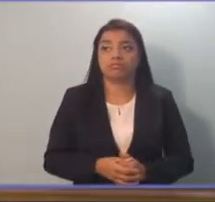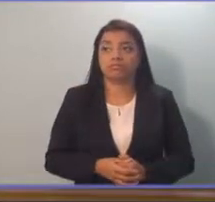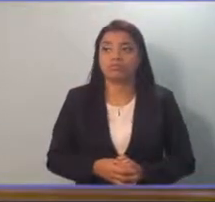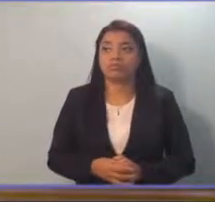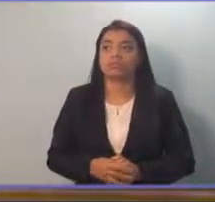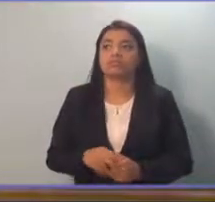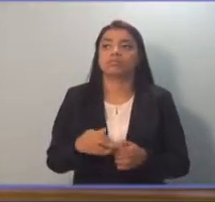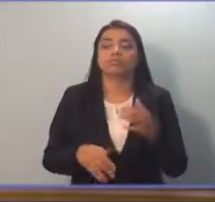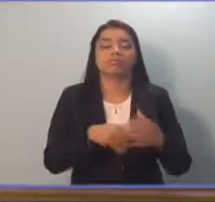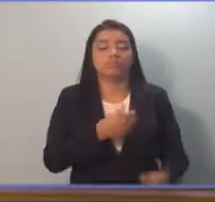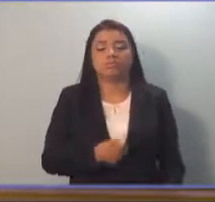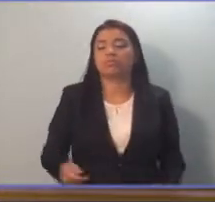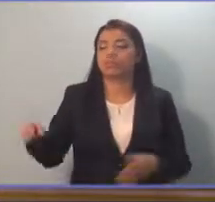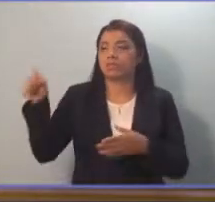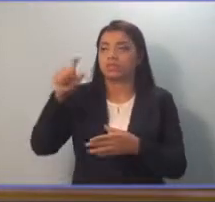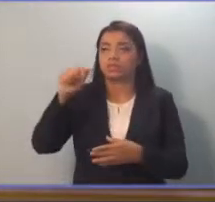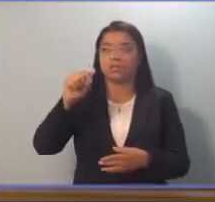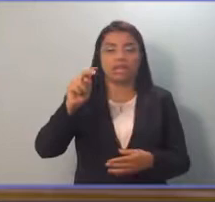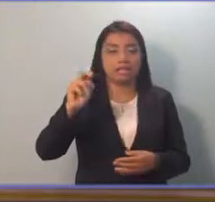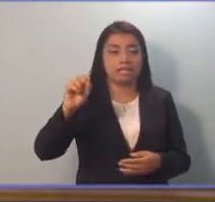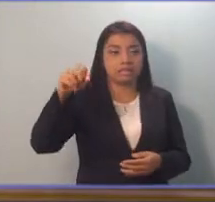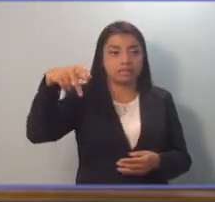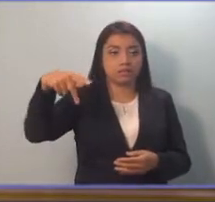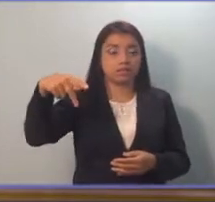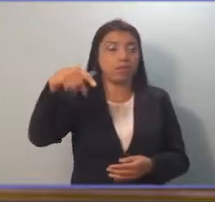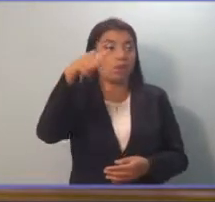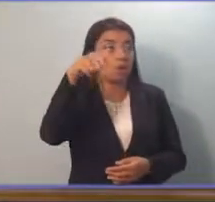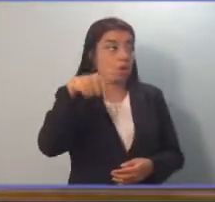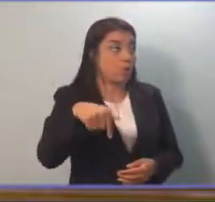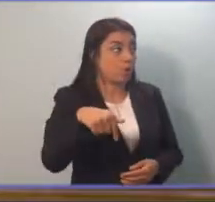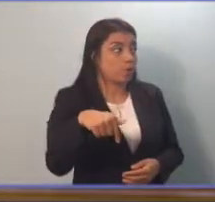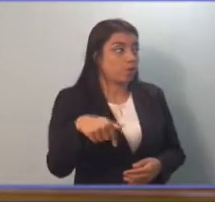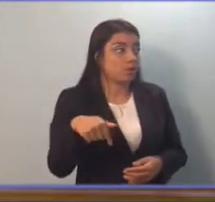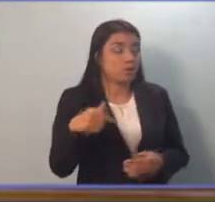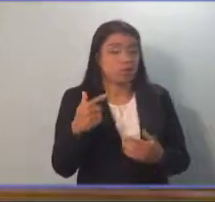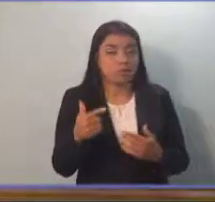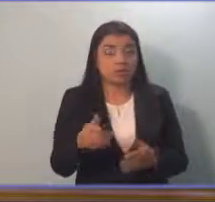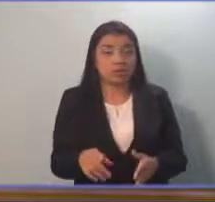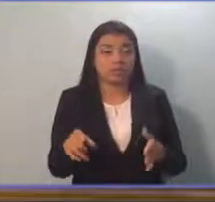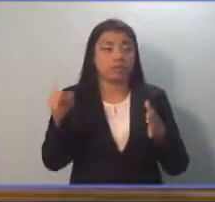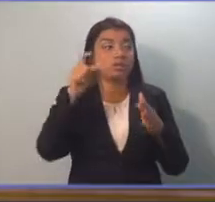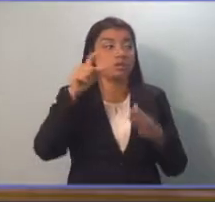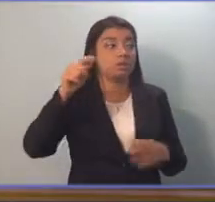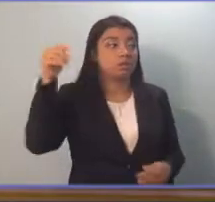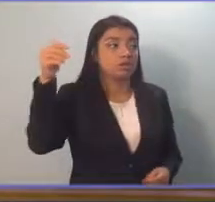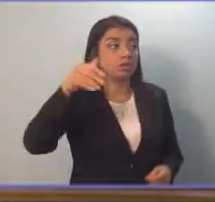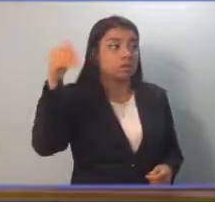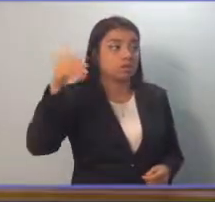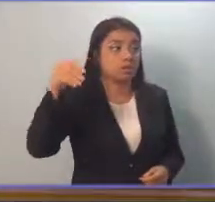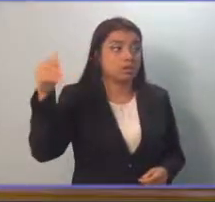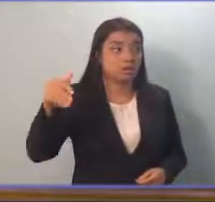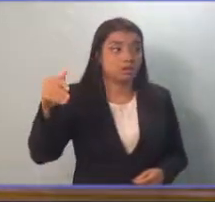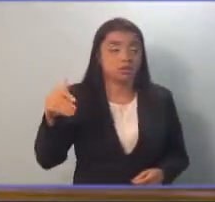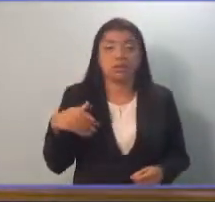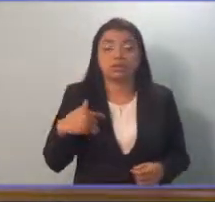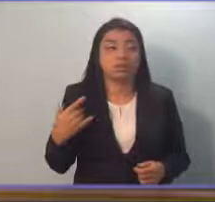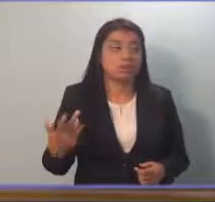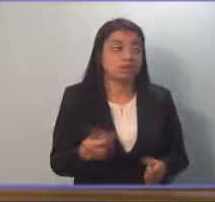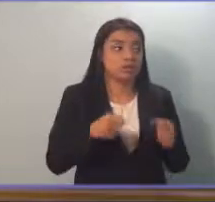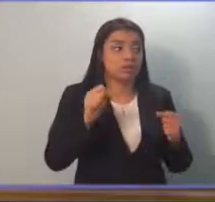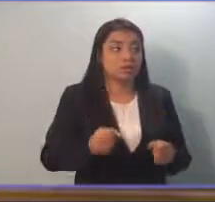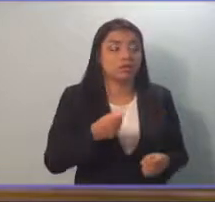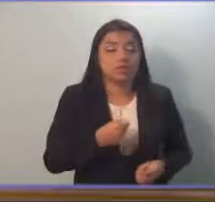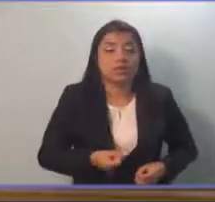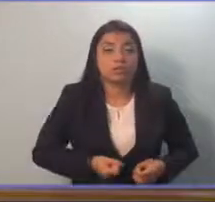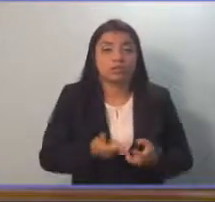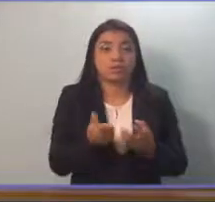La Academia Nacional de Seguridad Pública, hoy convertido en un instituto de educación superior, podemos decir